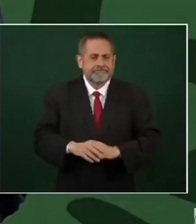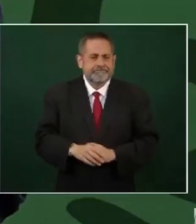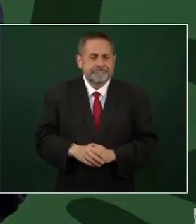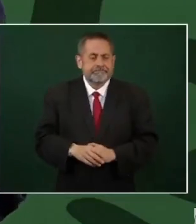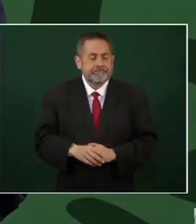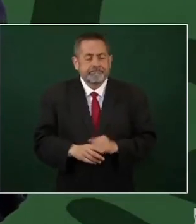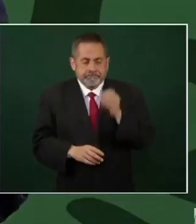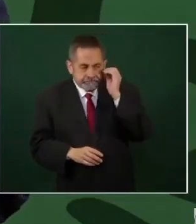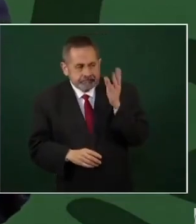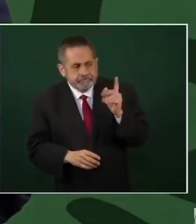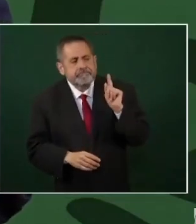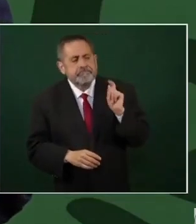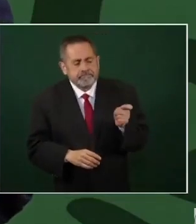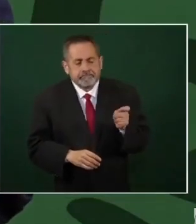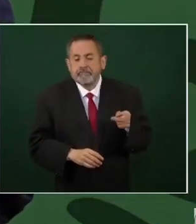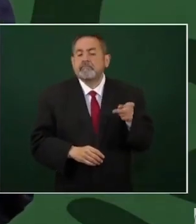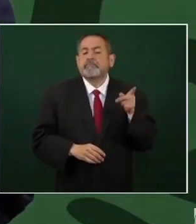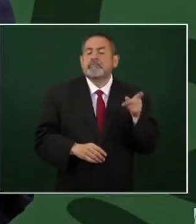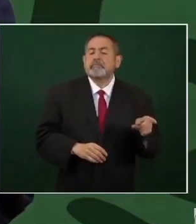de que